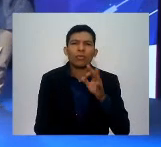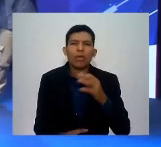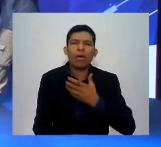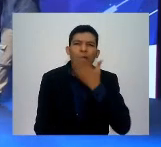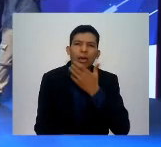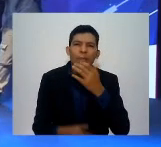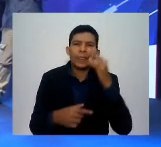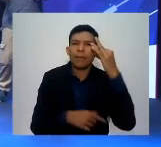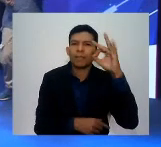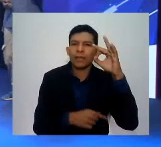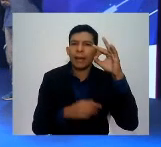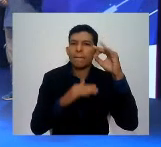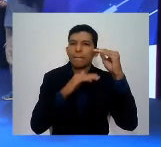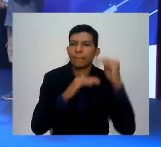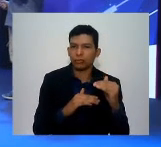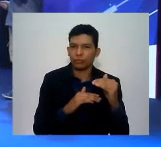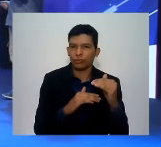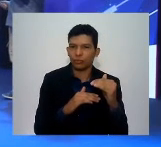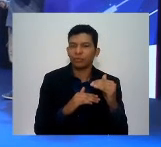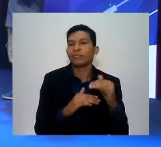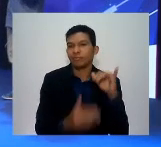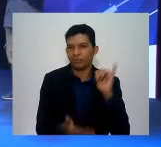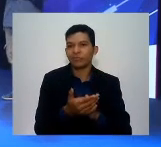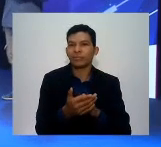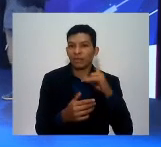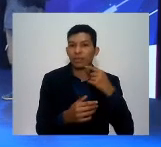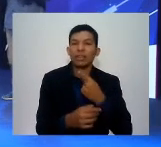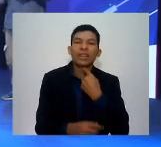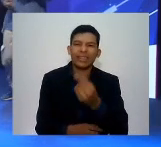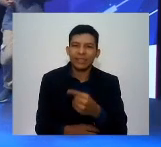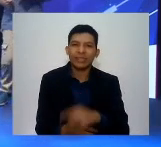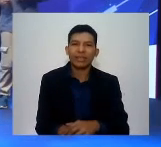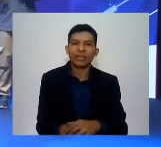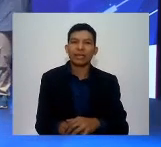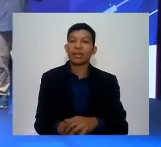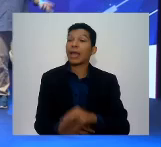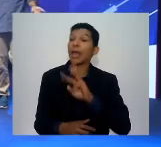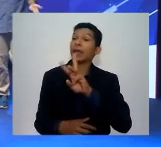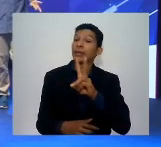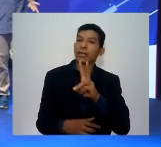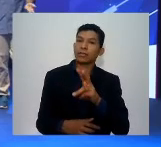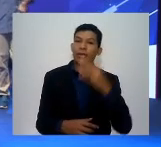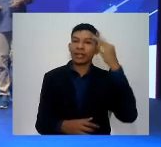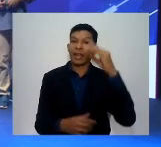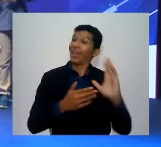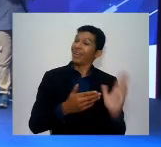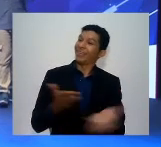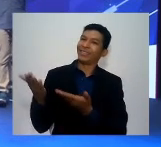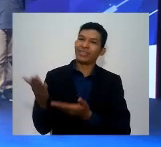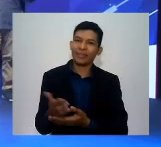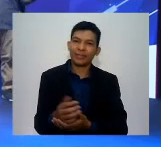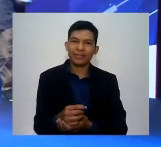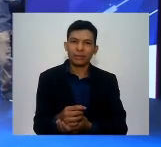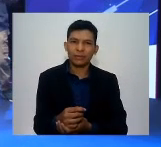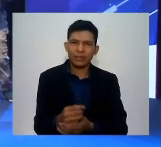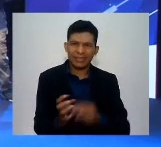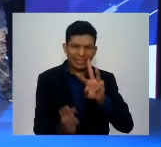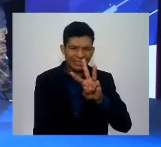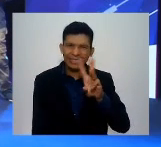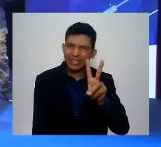uno la pistolita. La pistola es un termómetro infrarrojo, ¿listo? Funciona con rayos